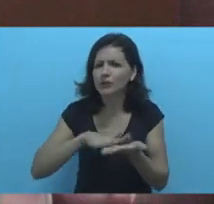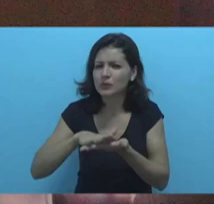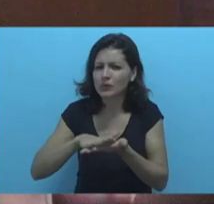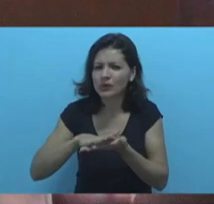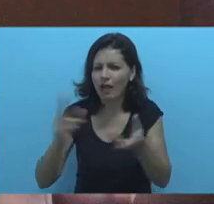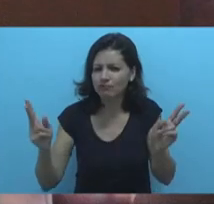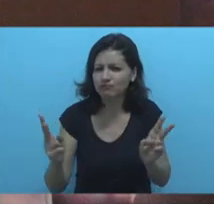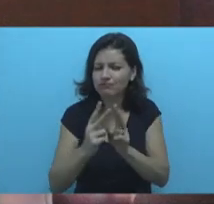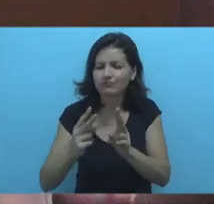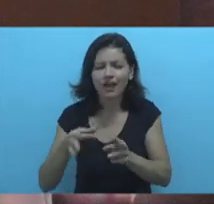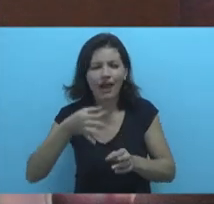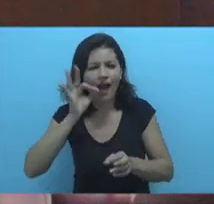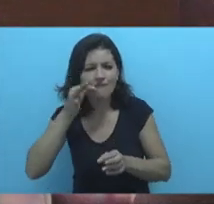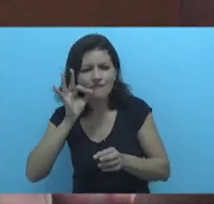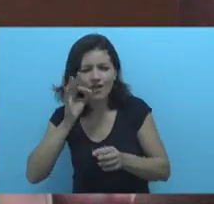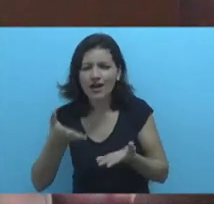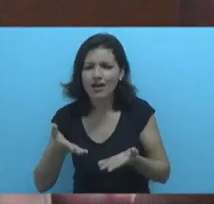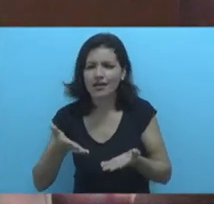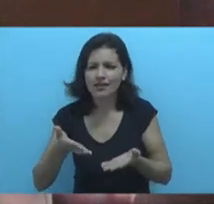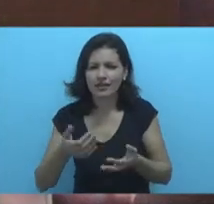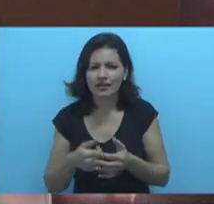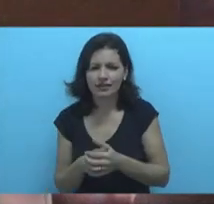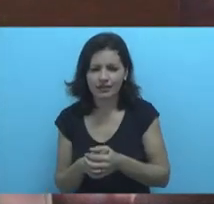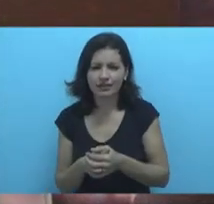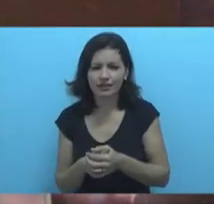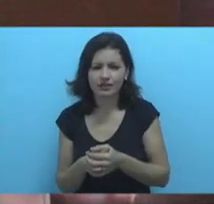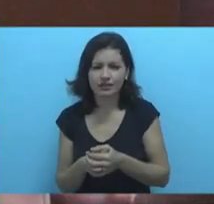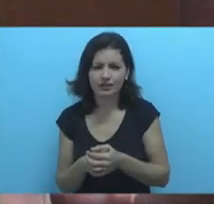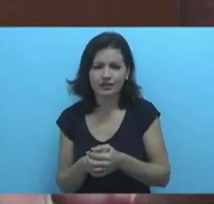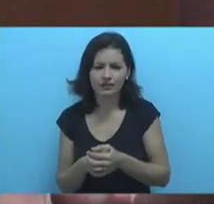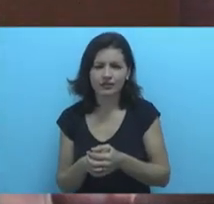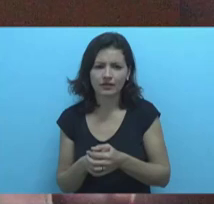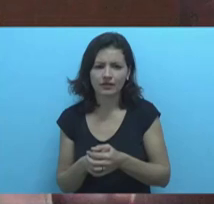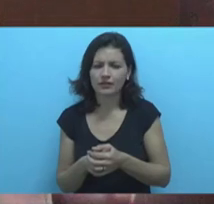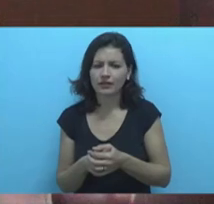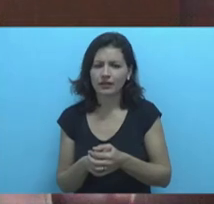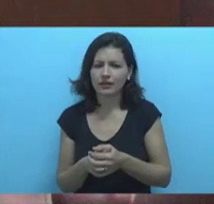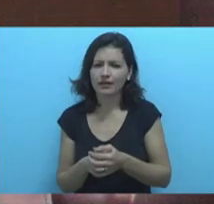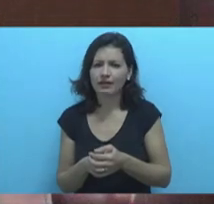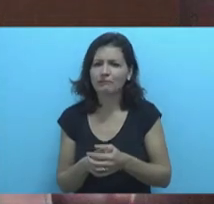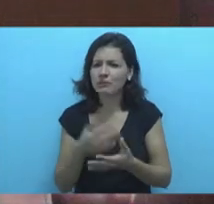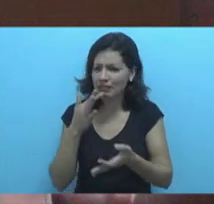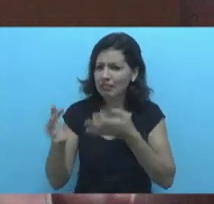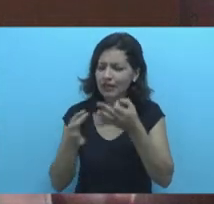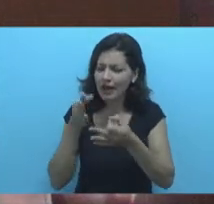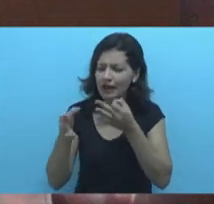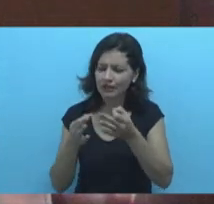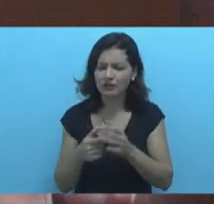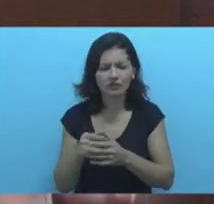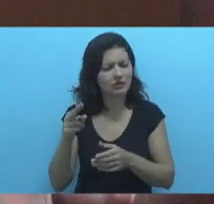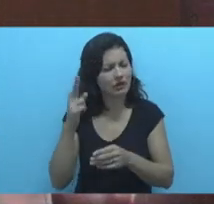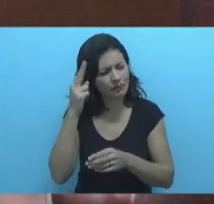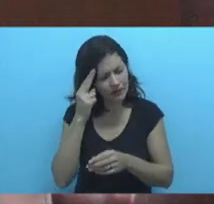una persona de consenso, de diálogo. Y ojo, las diferencias a lo mejor eran muchas. Pero siempre era muy